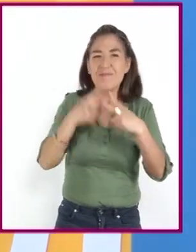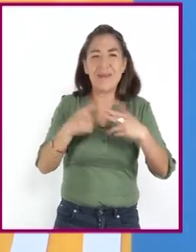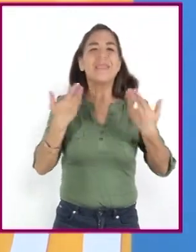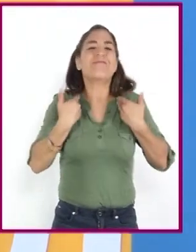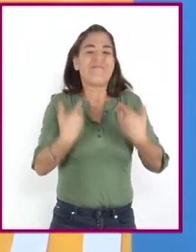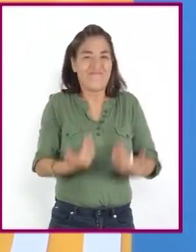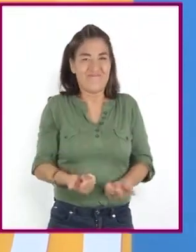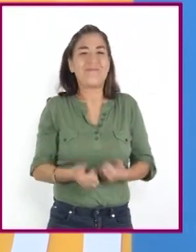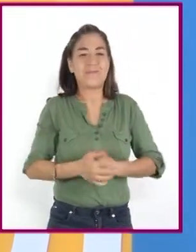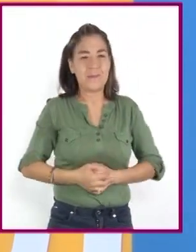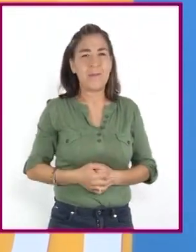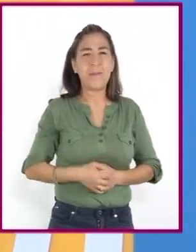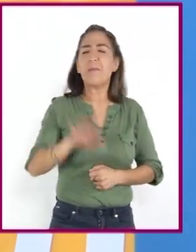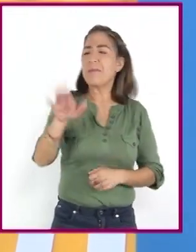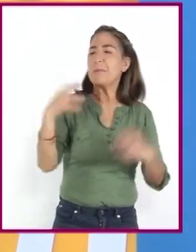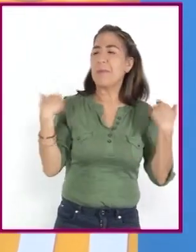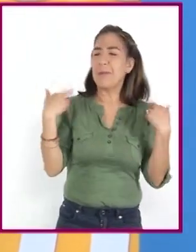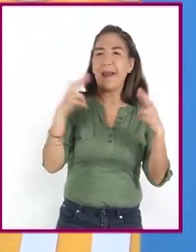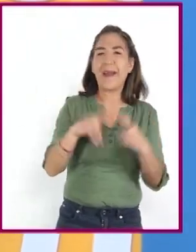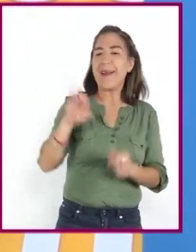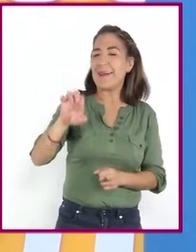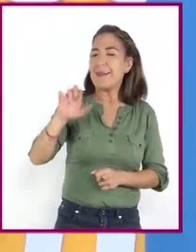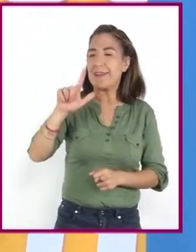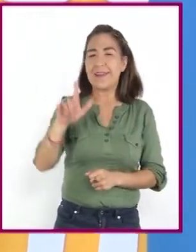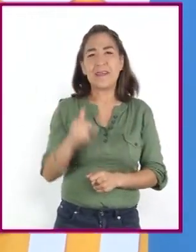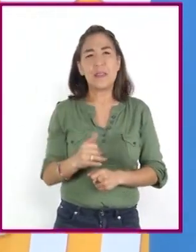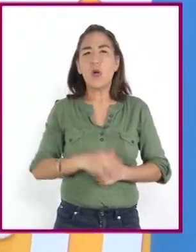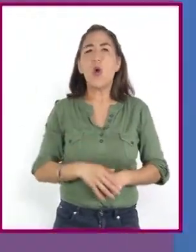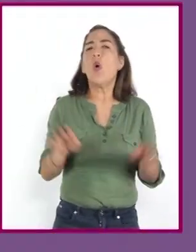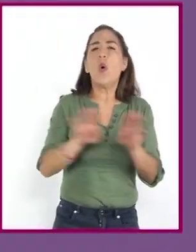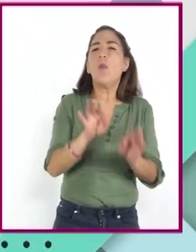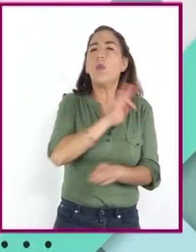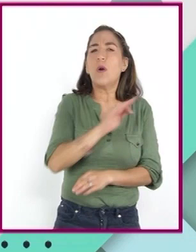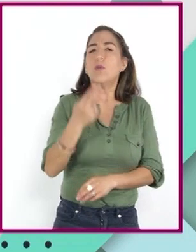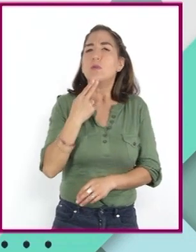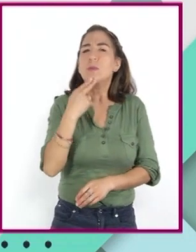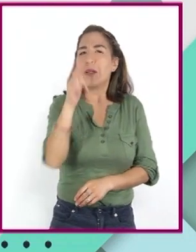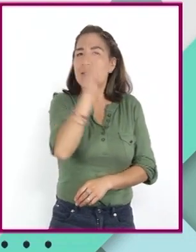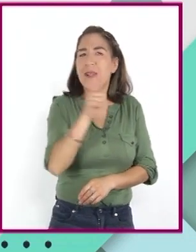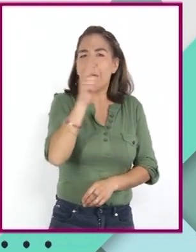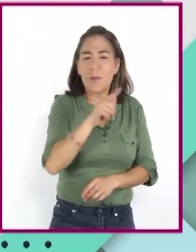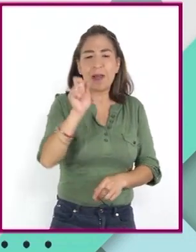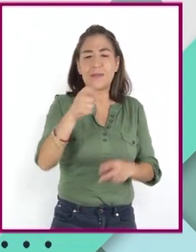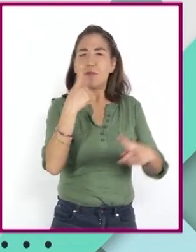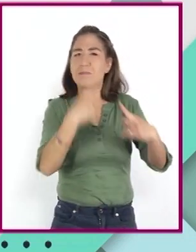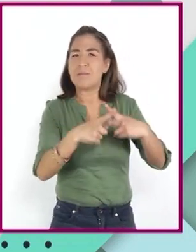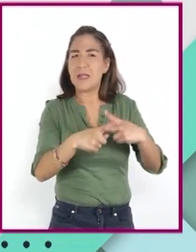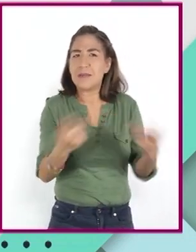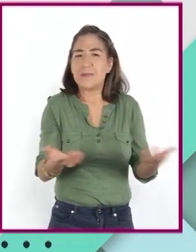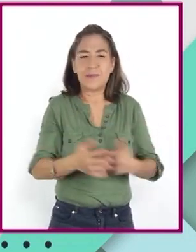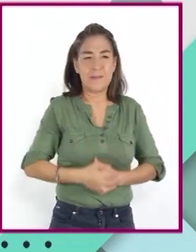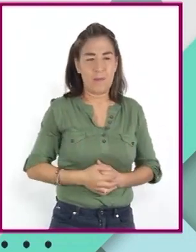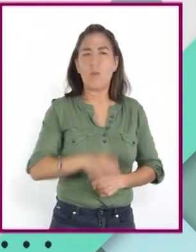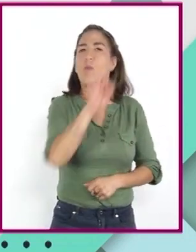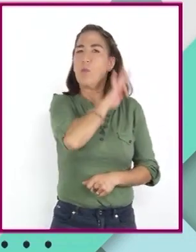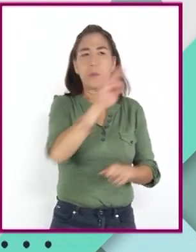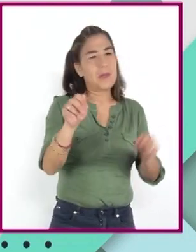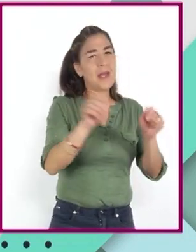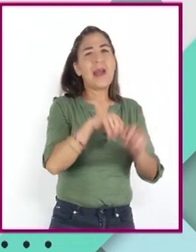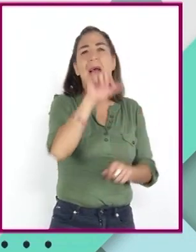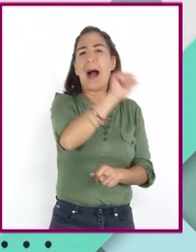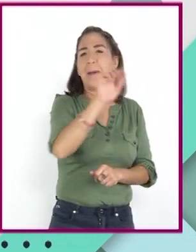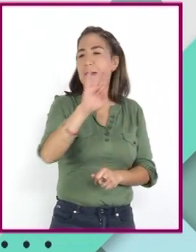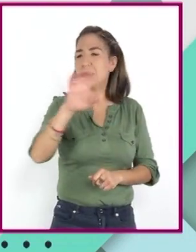¿qué letras podemos usar para esto de lenguaje algebraico? Podemos ocupar todas las letras del